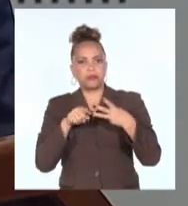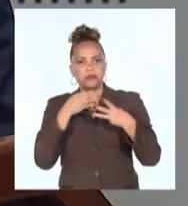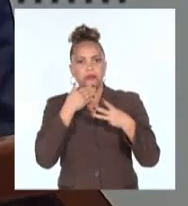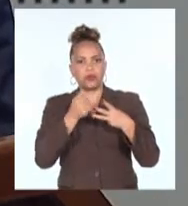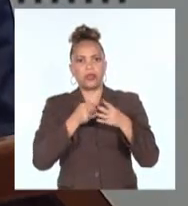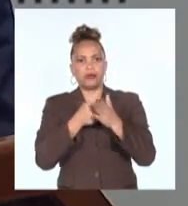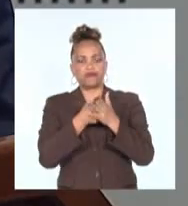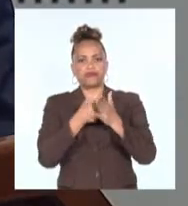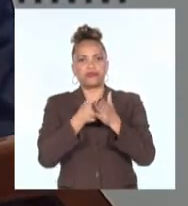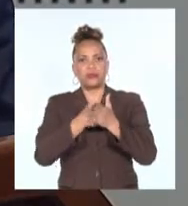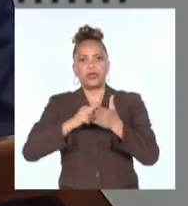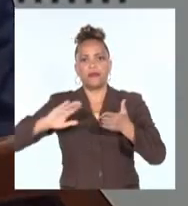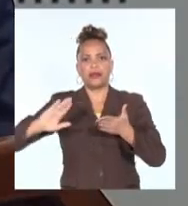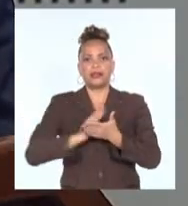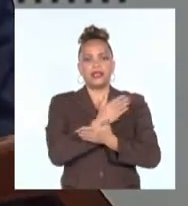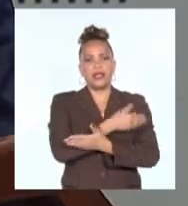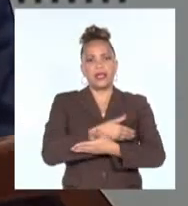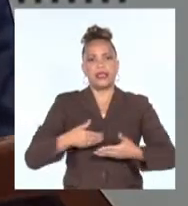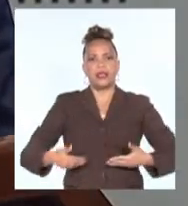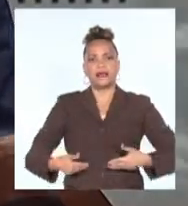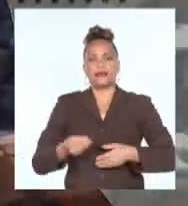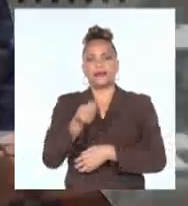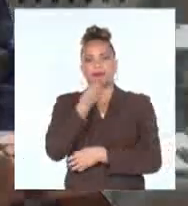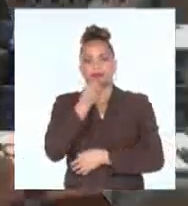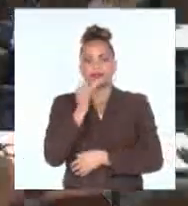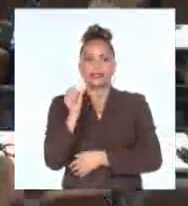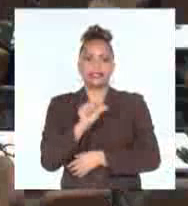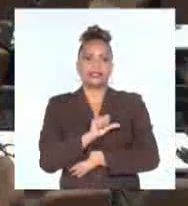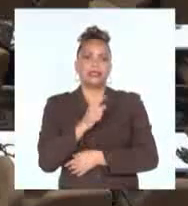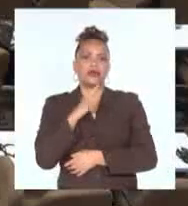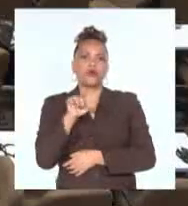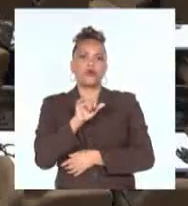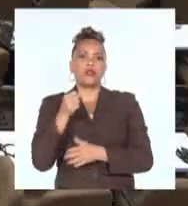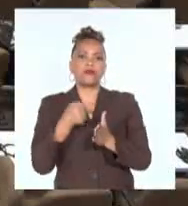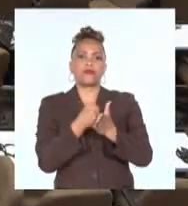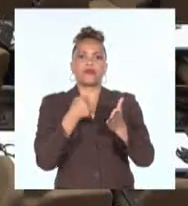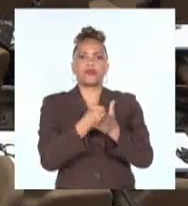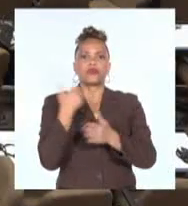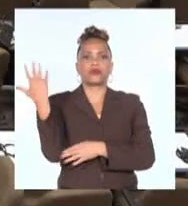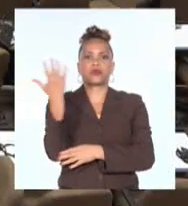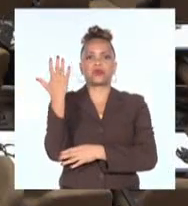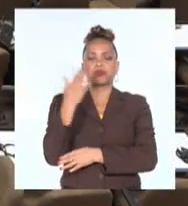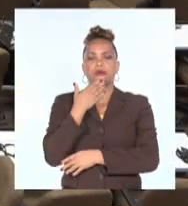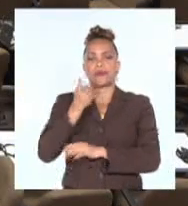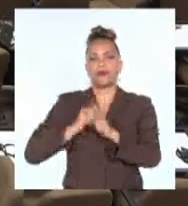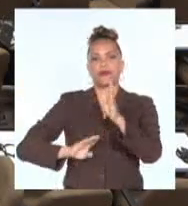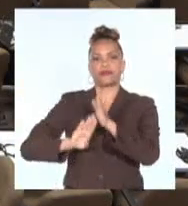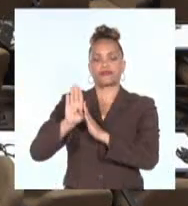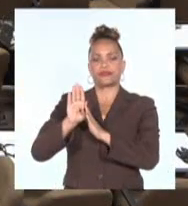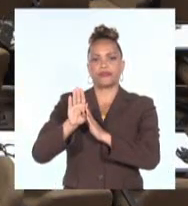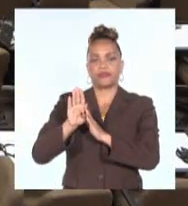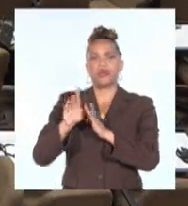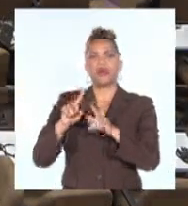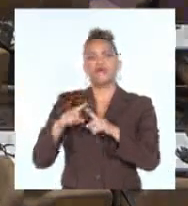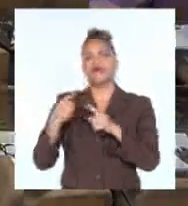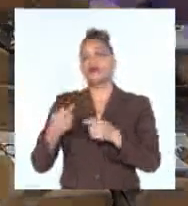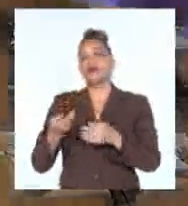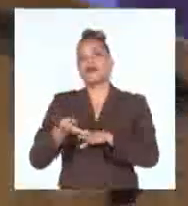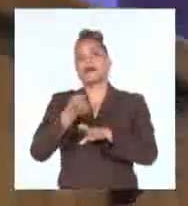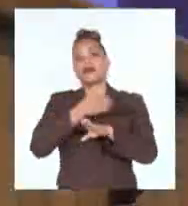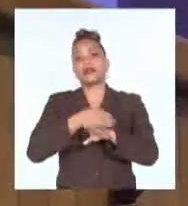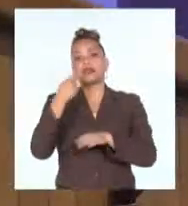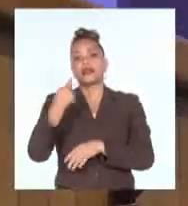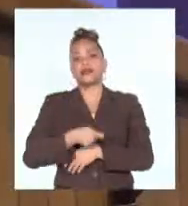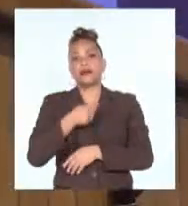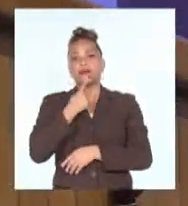para acabar con el hambre y la malnutrición, así como para impulsar la acción climática. Sin embargo, debemos tener en cuenta que los